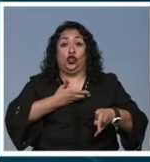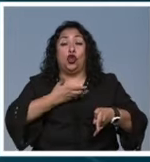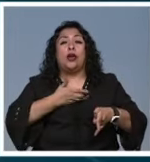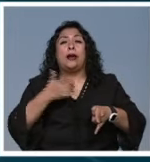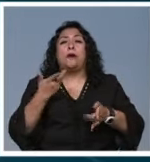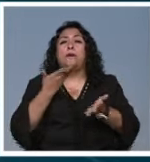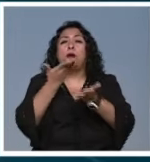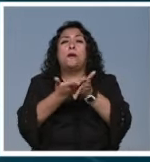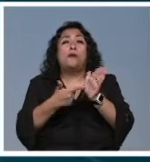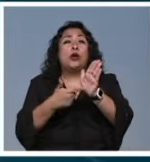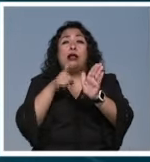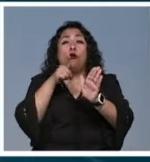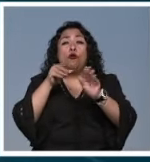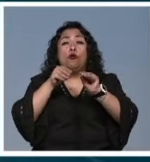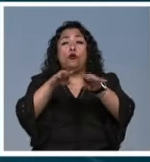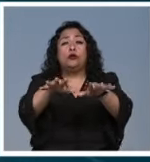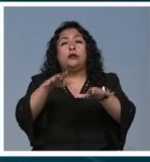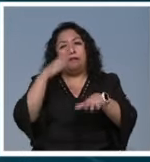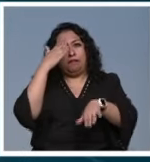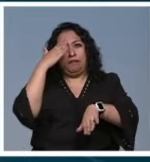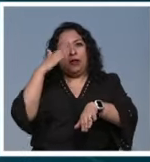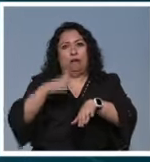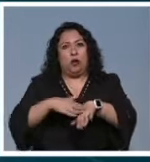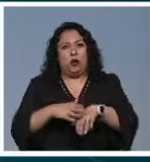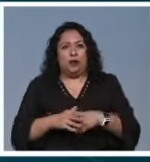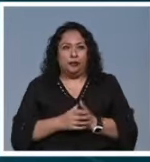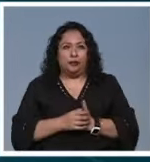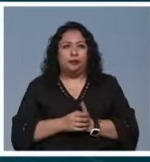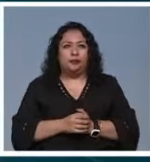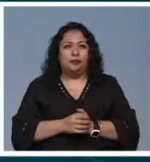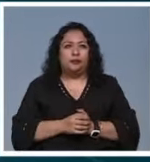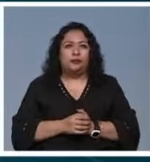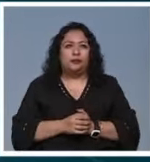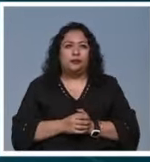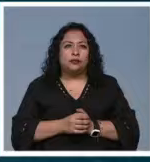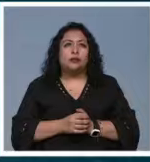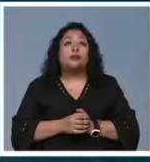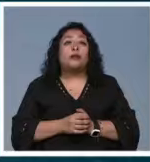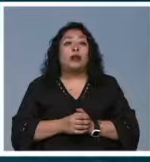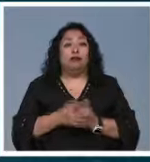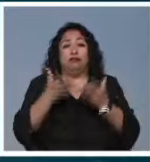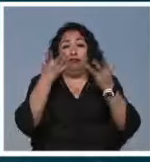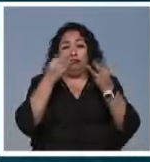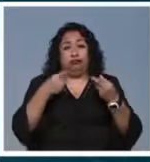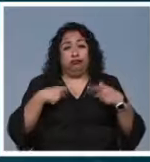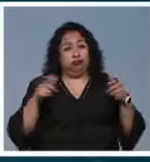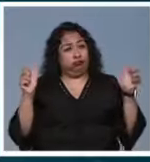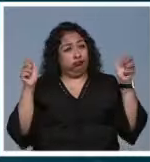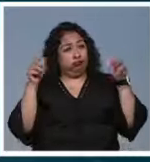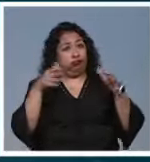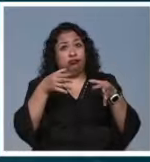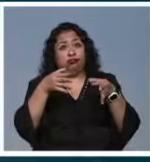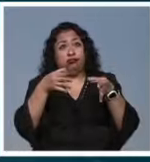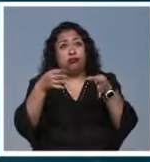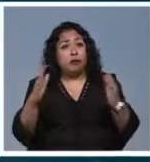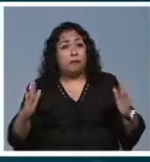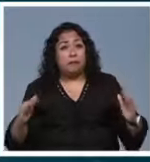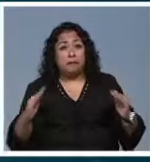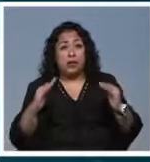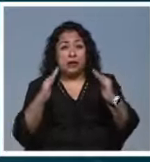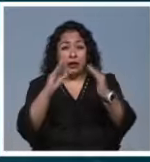llenar de luz a la memoria. Cientos de personas se sintieron atraídas por la pirámide